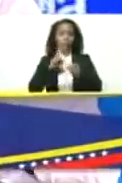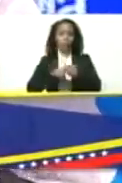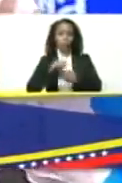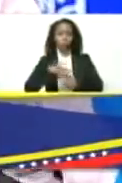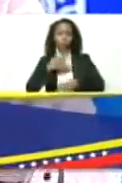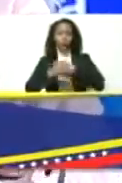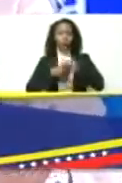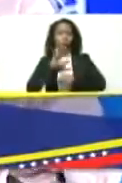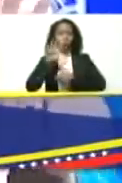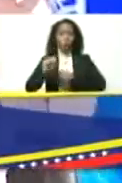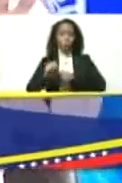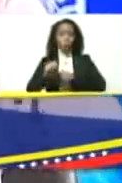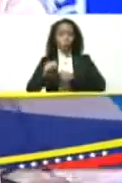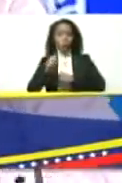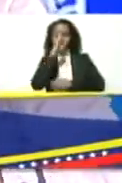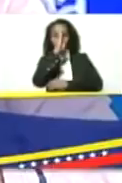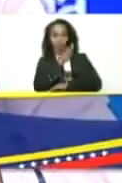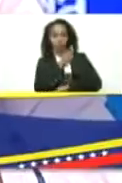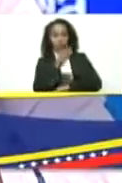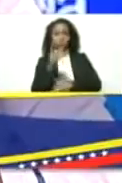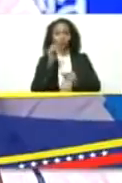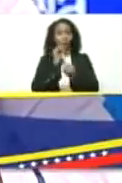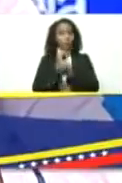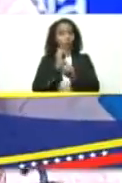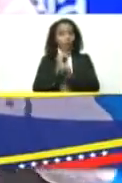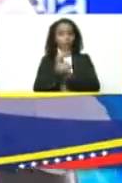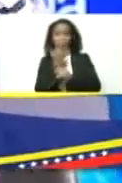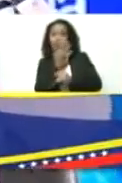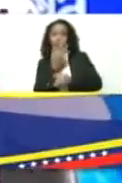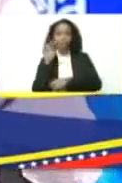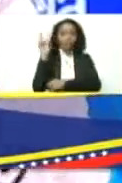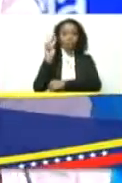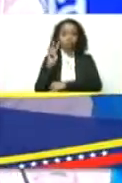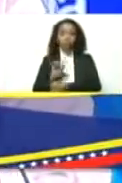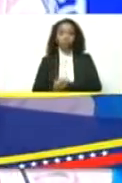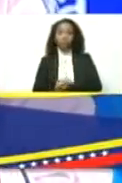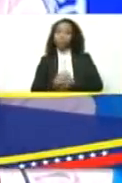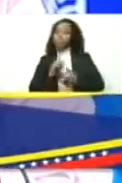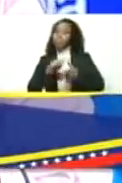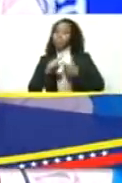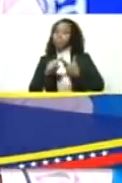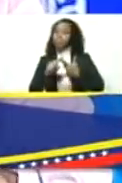hacer la compra de materia prima directamente a través de la página Vitrina Venezuela. Entonces,